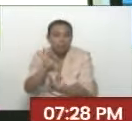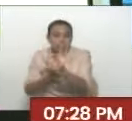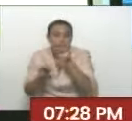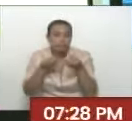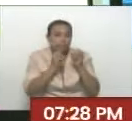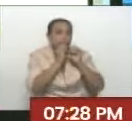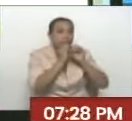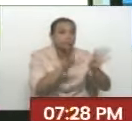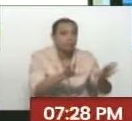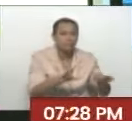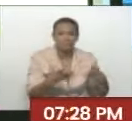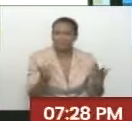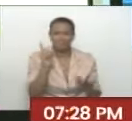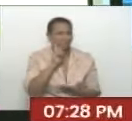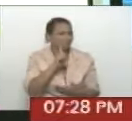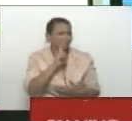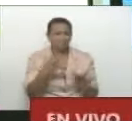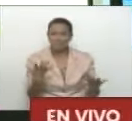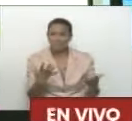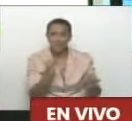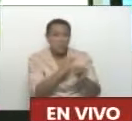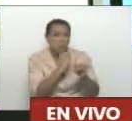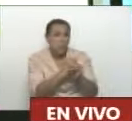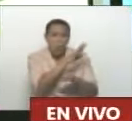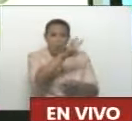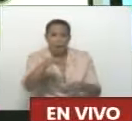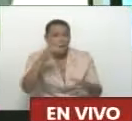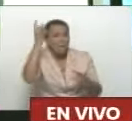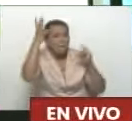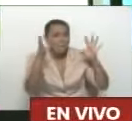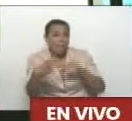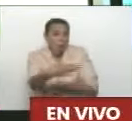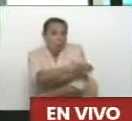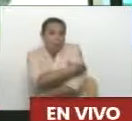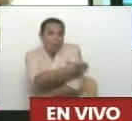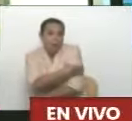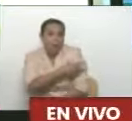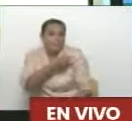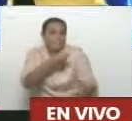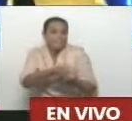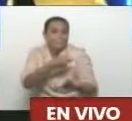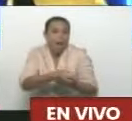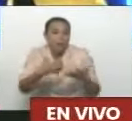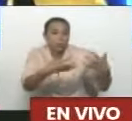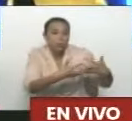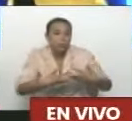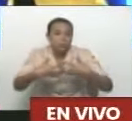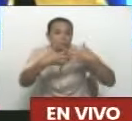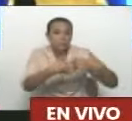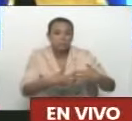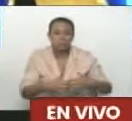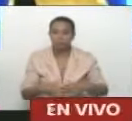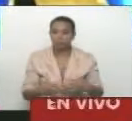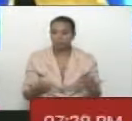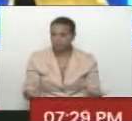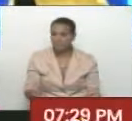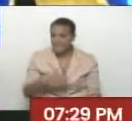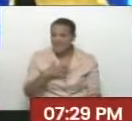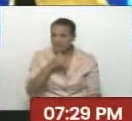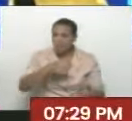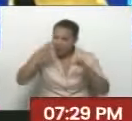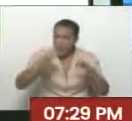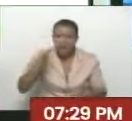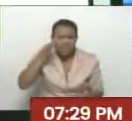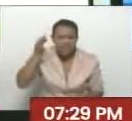puras manipulaciones con los portales de noticias de la ultraderecha financiada por el gobierno de Estados Unidos. ¿Quieren tener